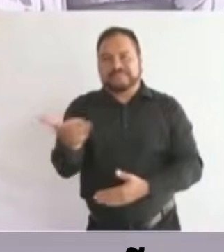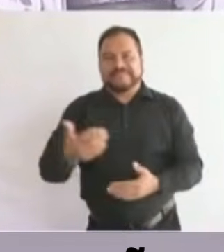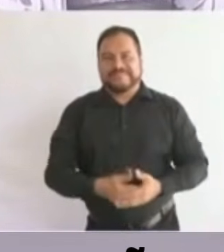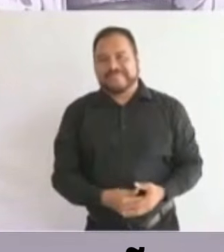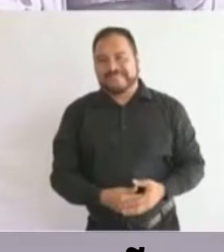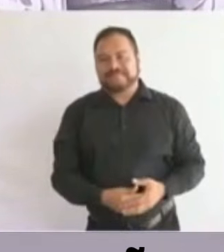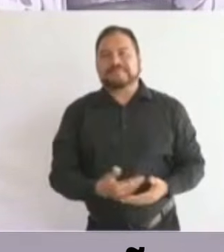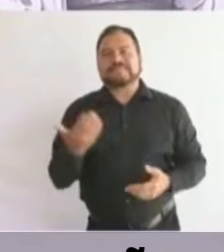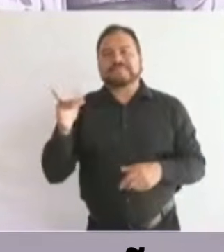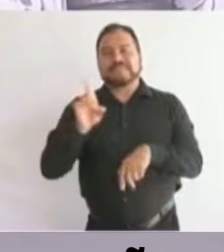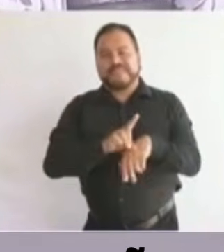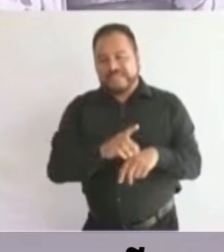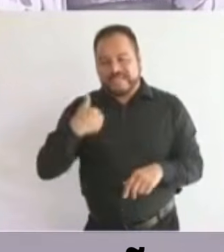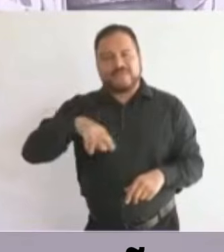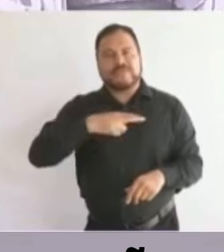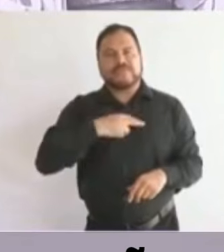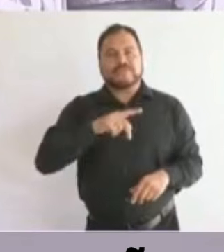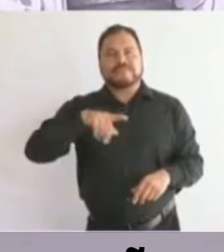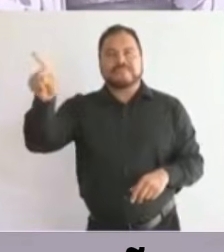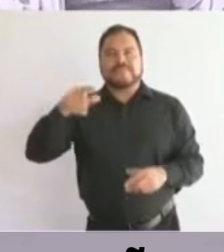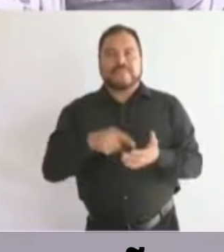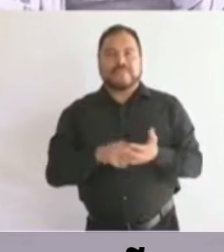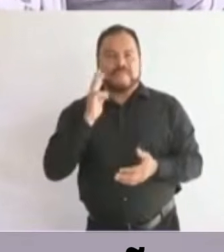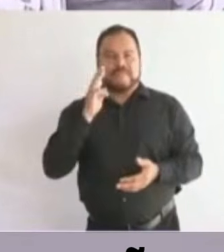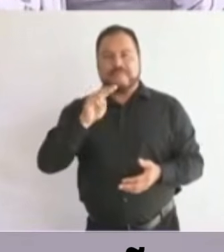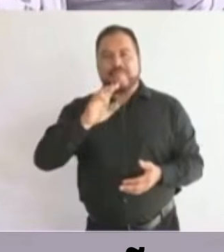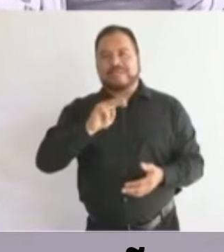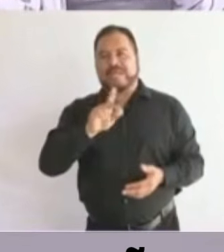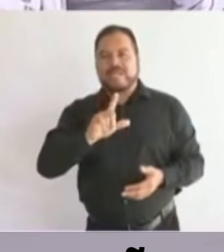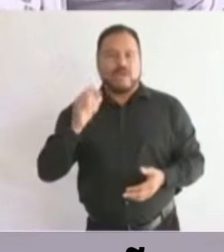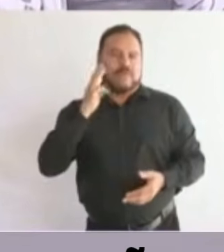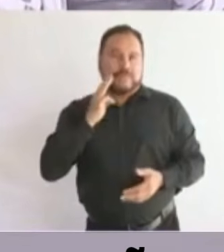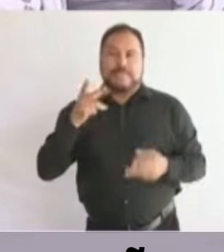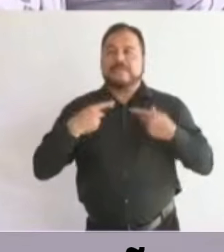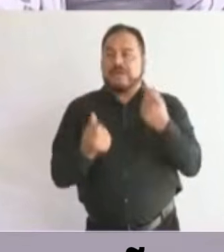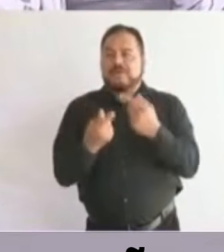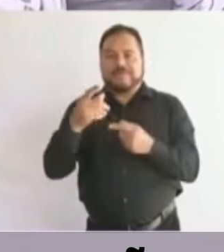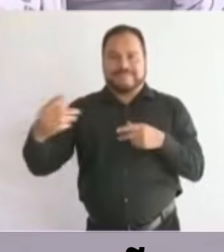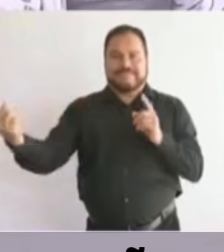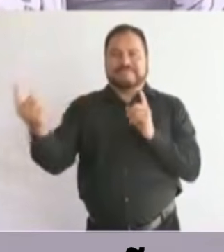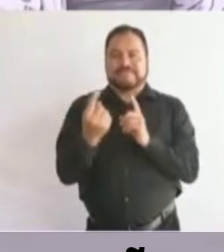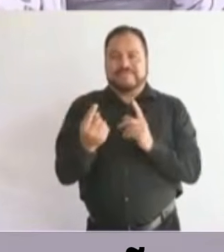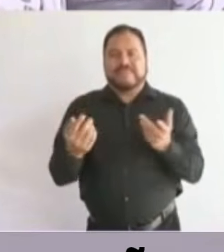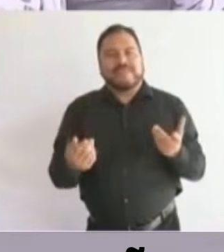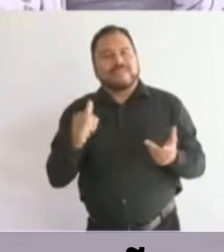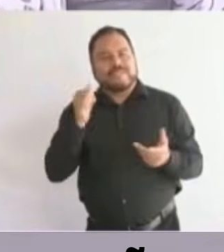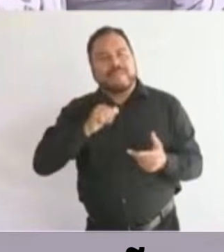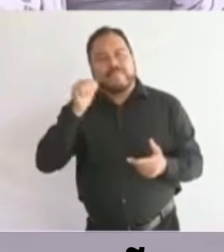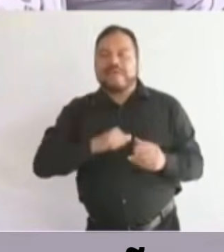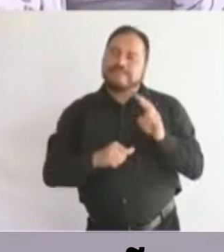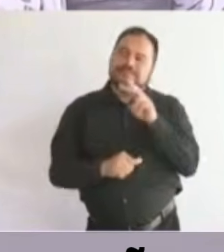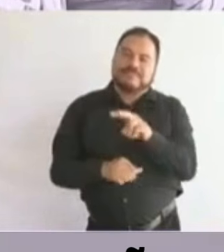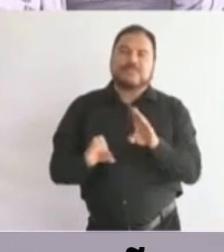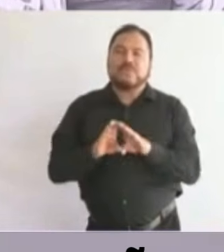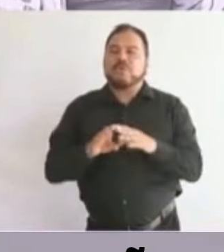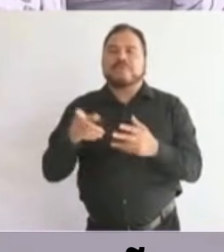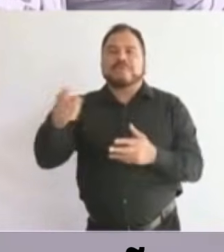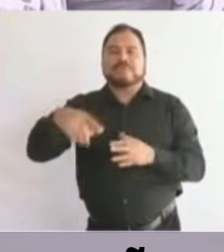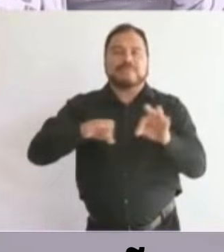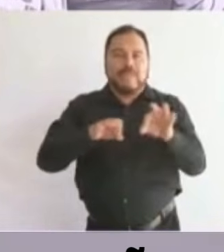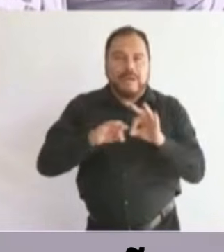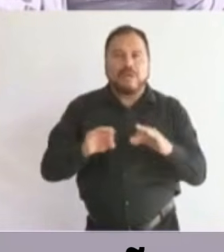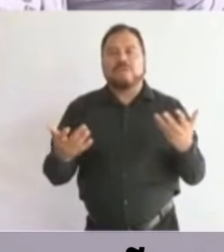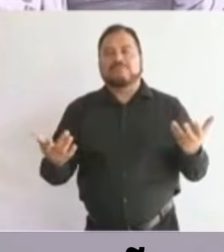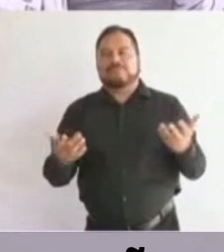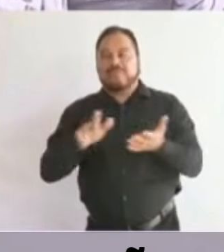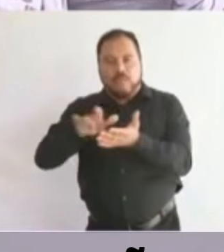El otro día que estuvimos en Manzanillo, algunos trabajadores se acercaron y estamos viendo siempre la manera de mejorar las condiciones de trabajo y